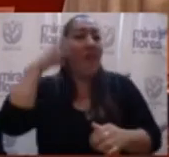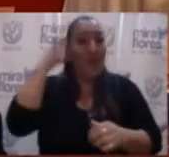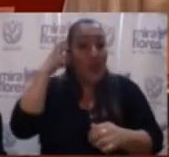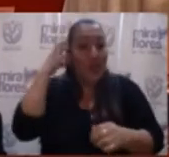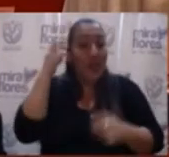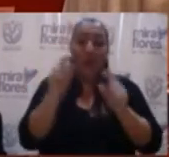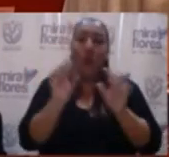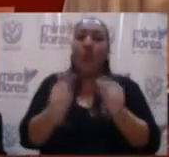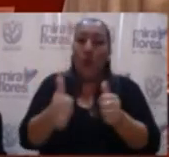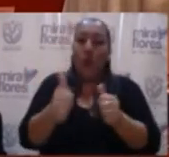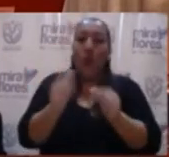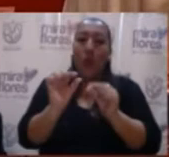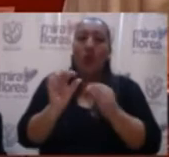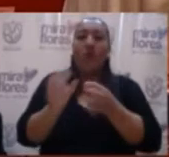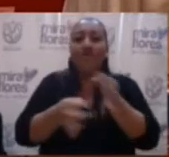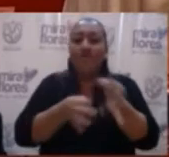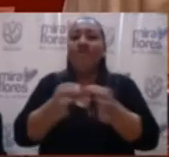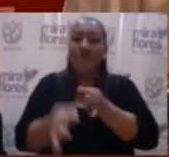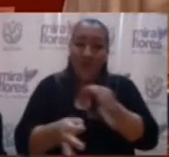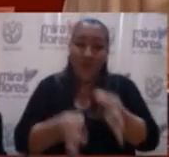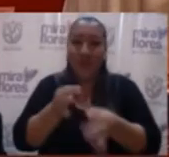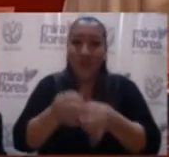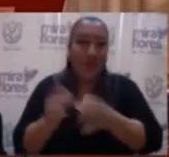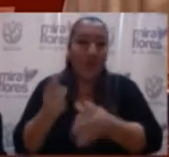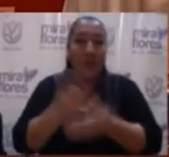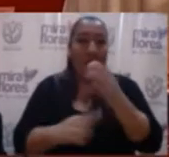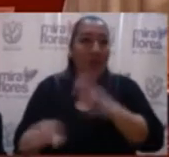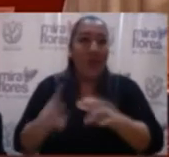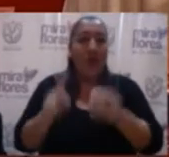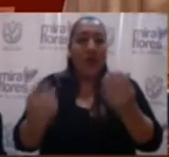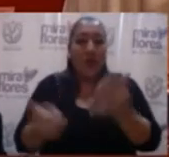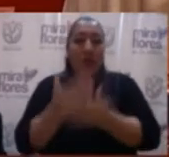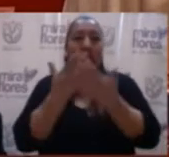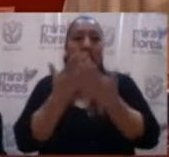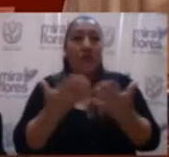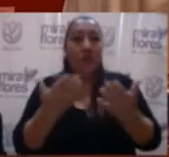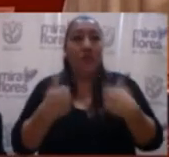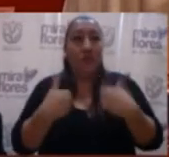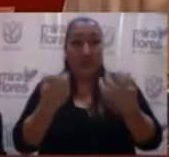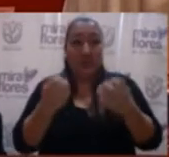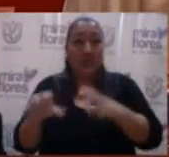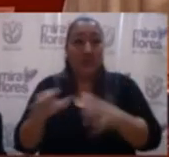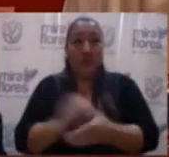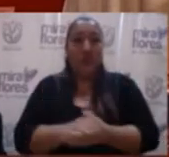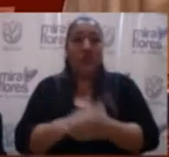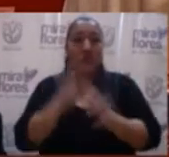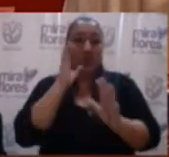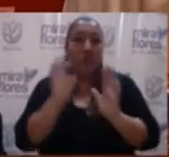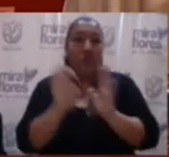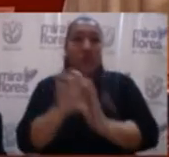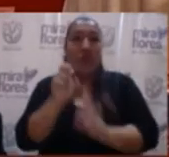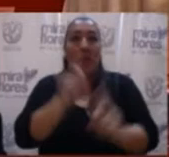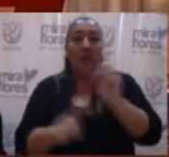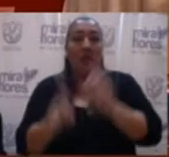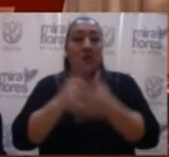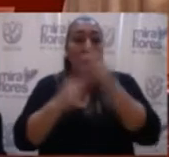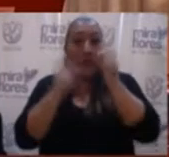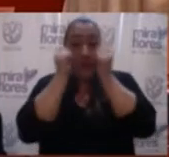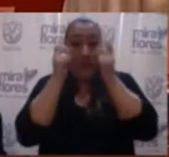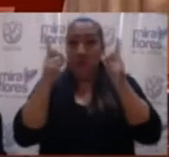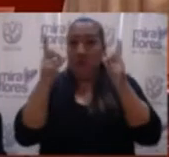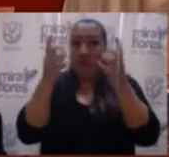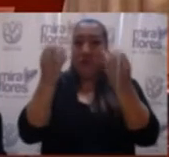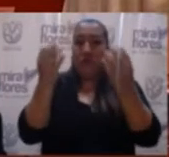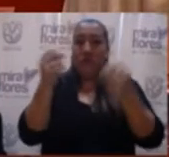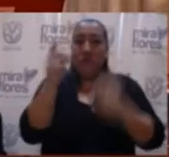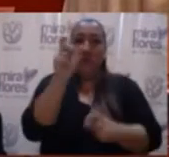lo que se ha explicado, lo que estamos haciendo y las nuevas cosas que pretendemos hacer. Por ejemplo, algo que sorprendió